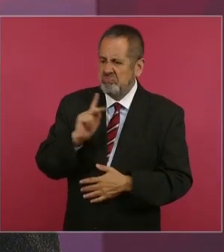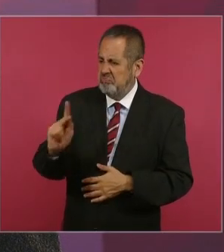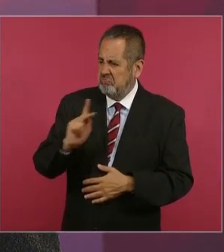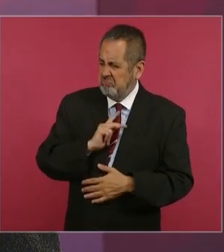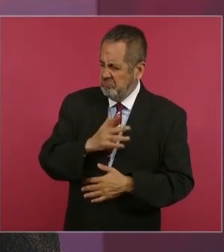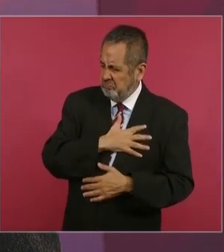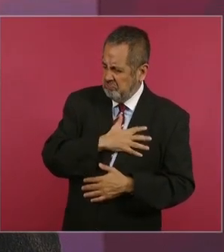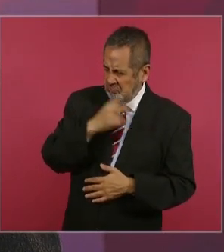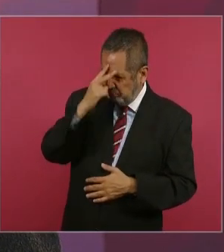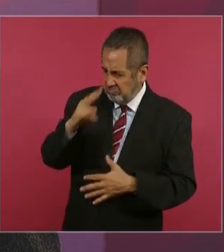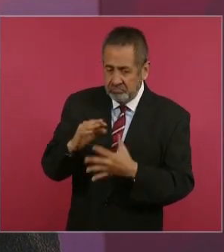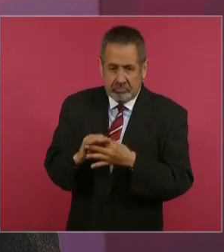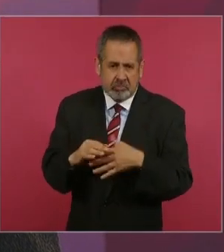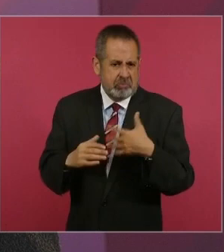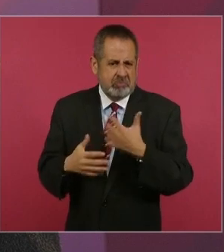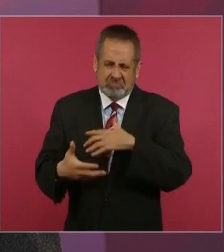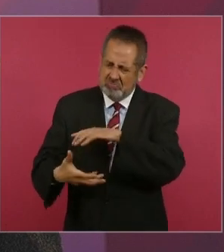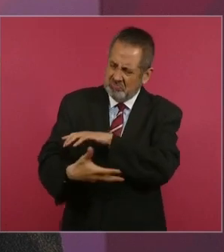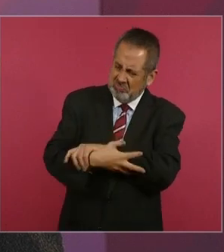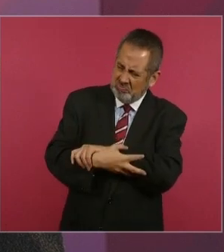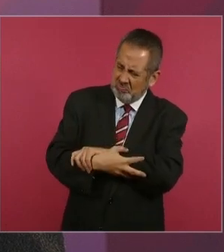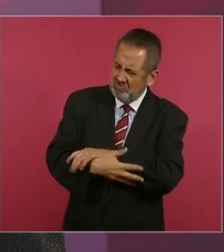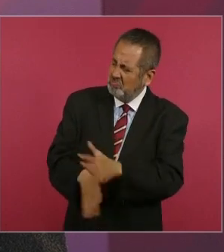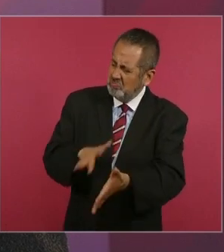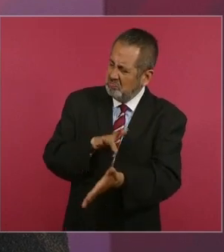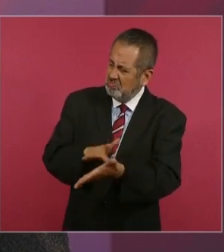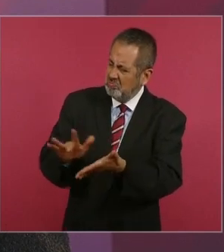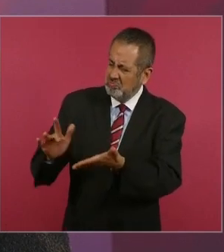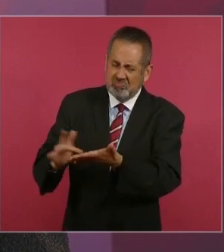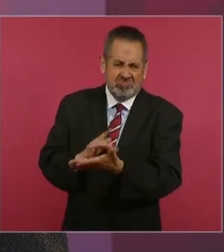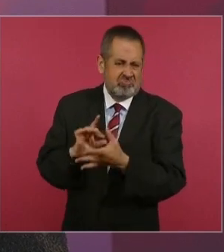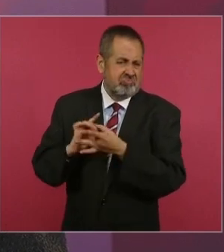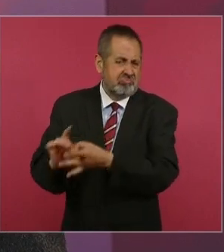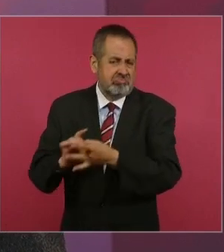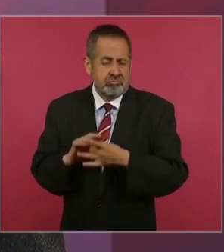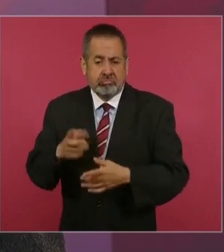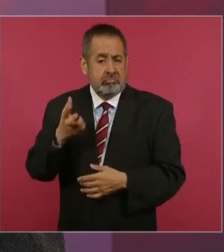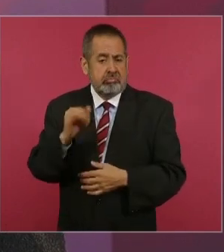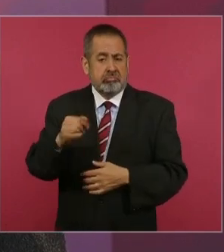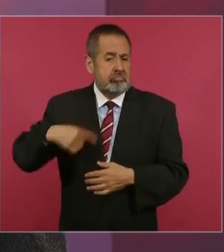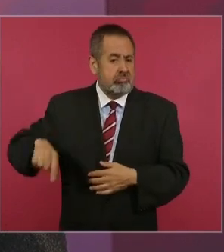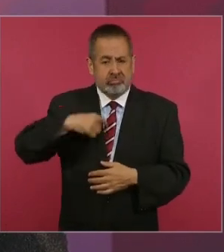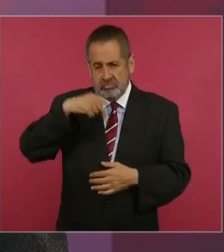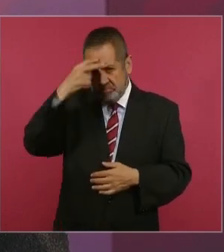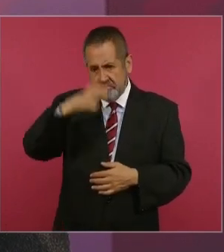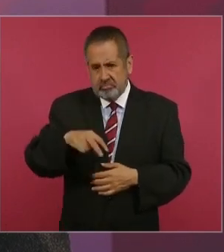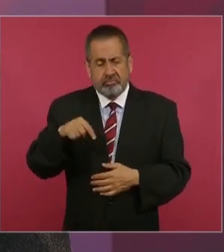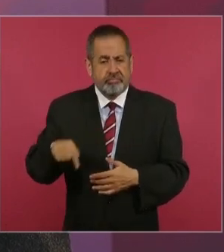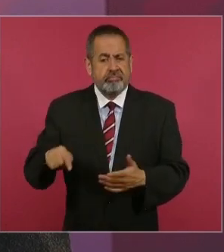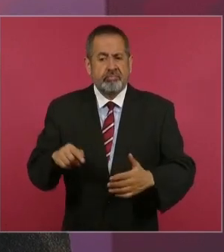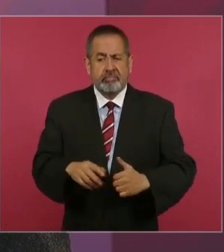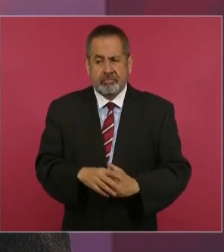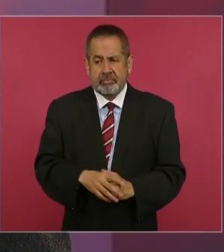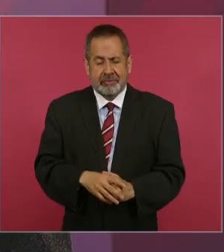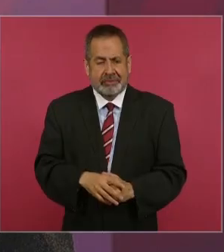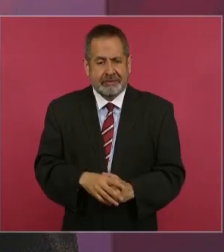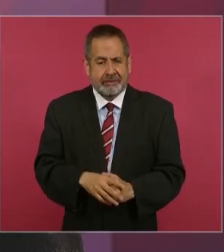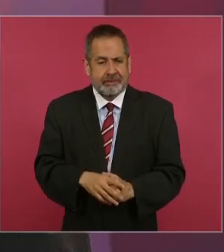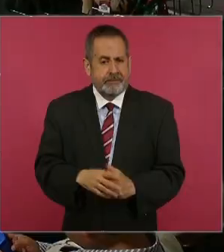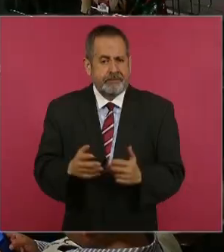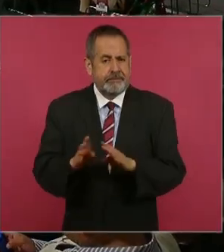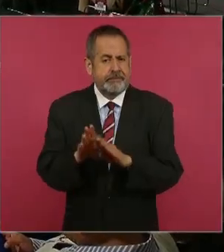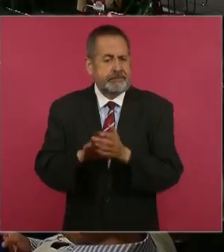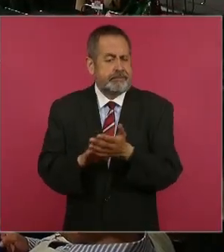México la fraternidad que hay en el pueblo de México